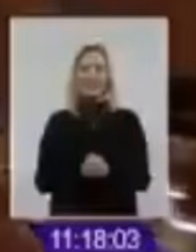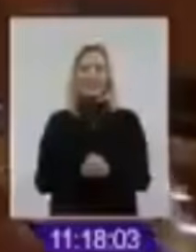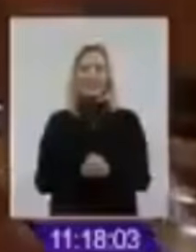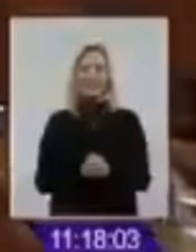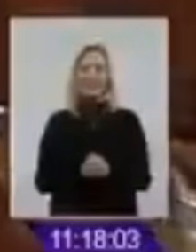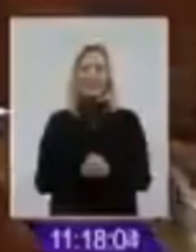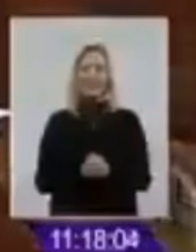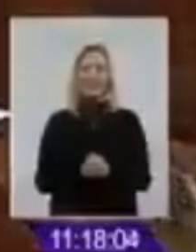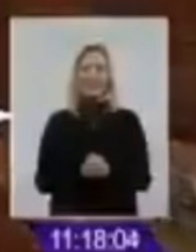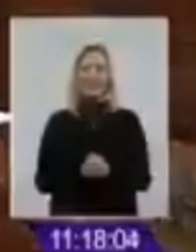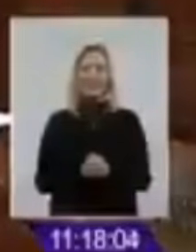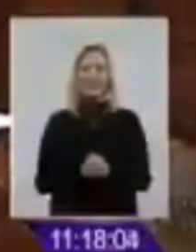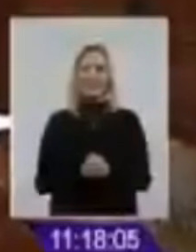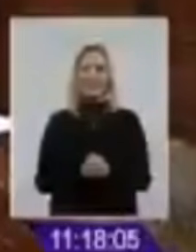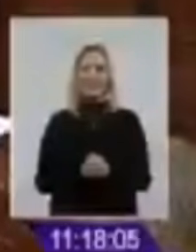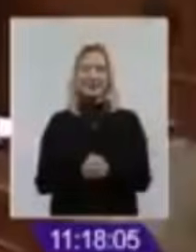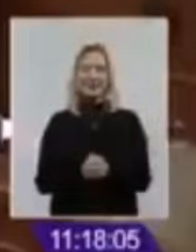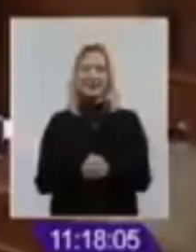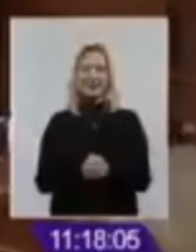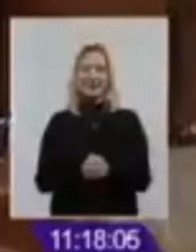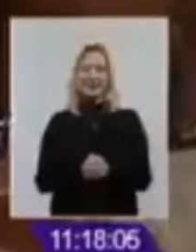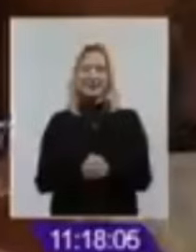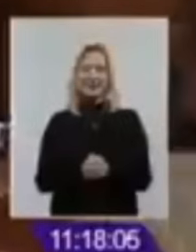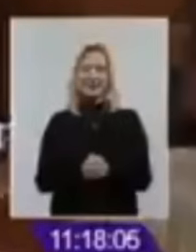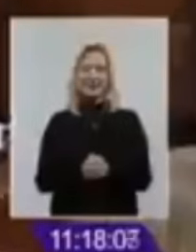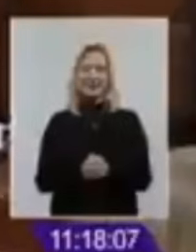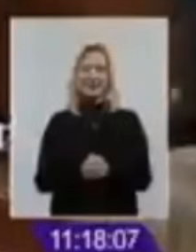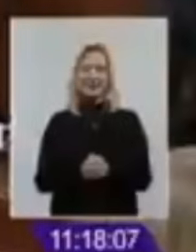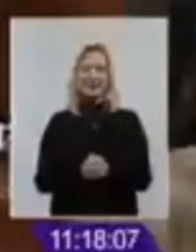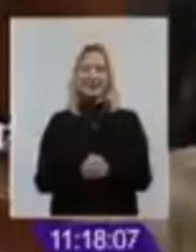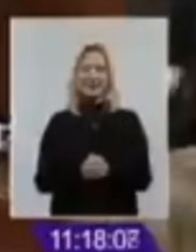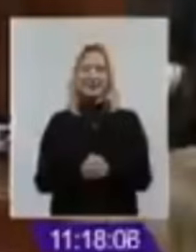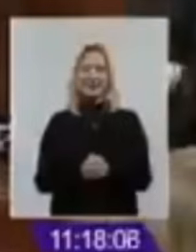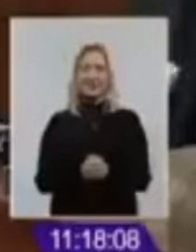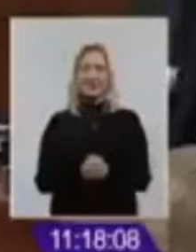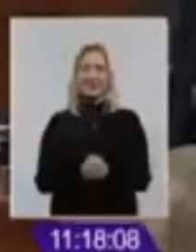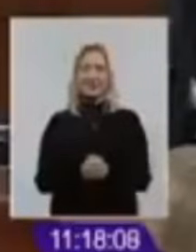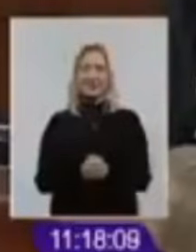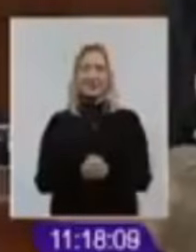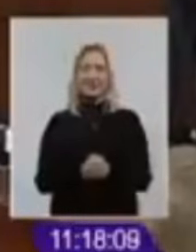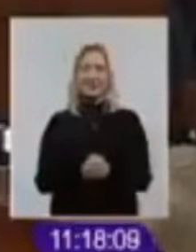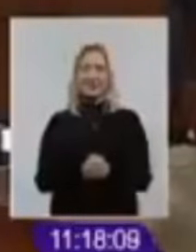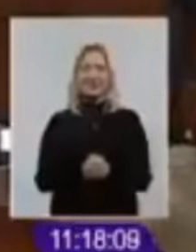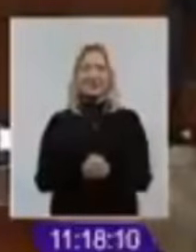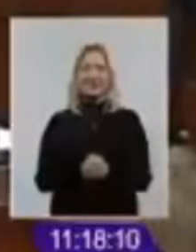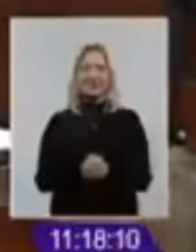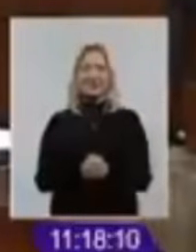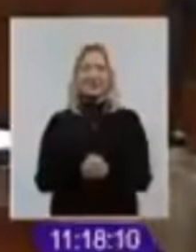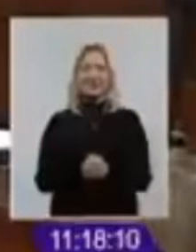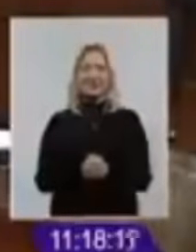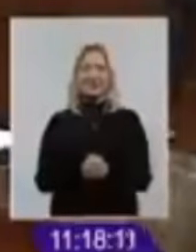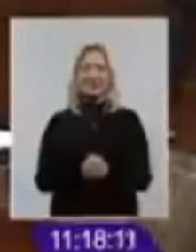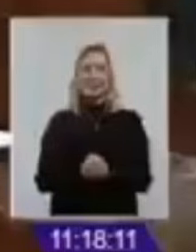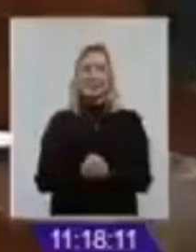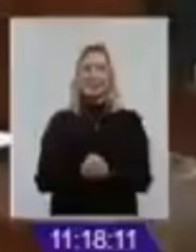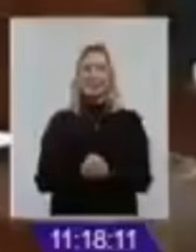Como recordamos, tomó posición como ministra y en aquel discurso inolvidable arremetió contra Norma Piña